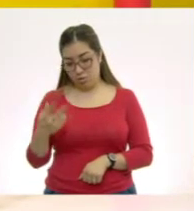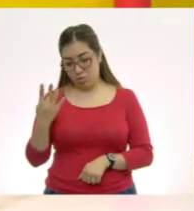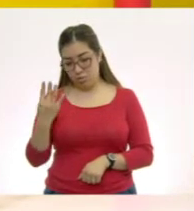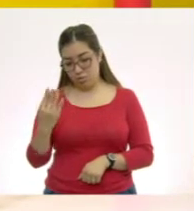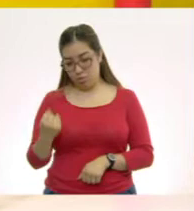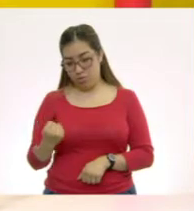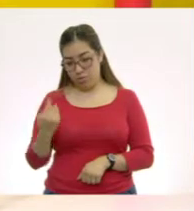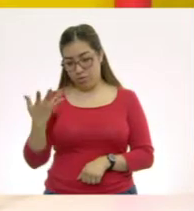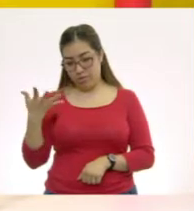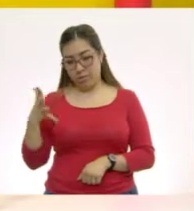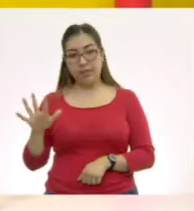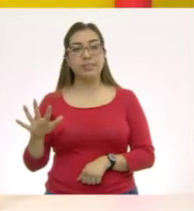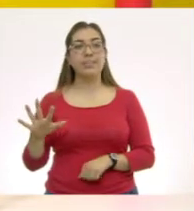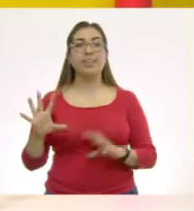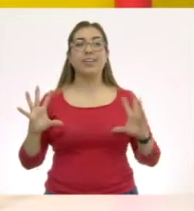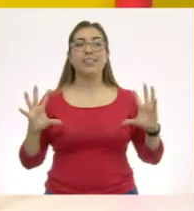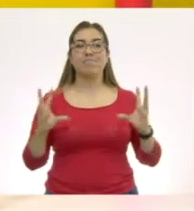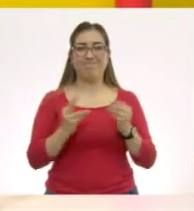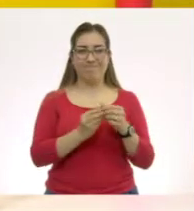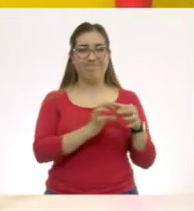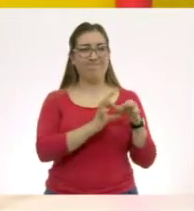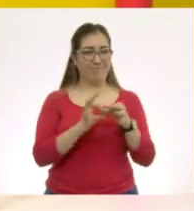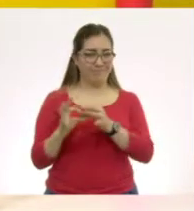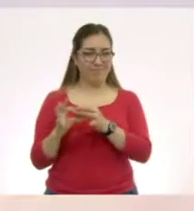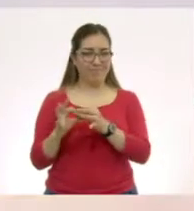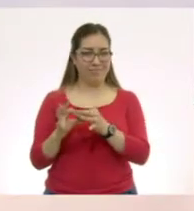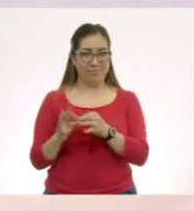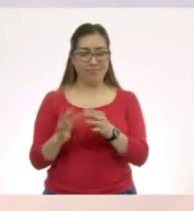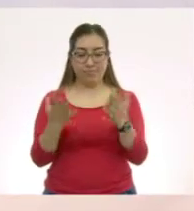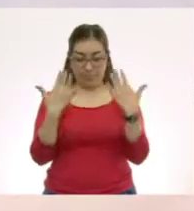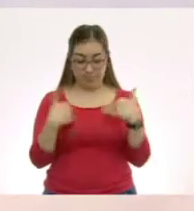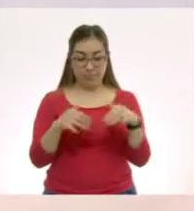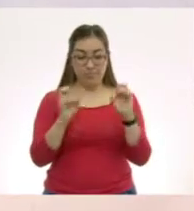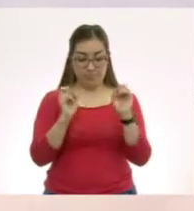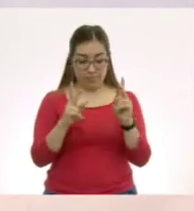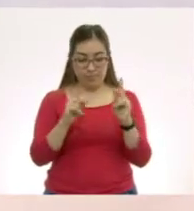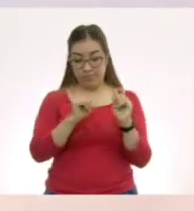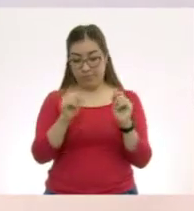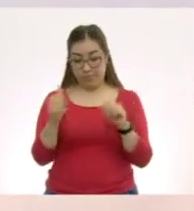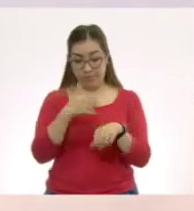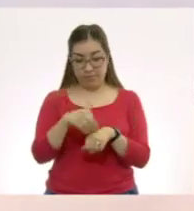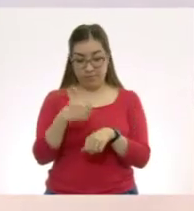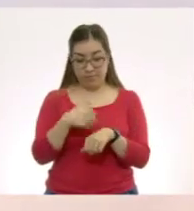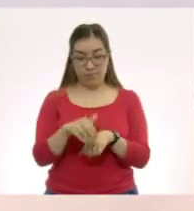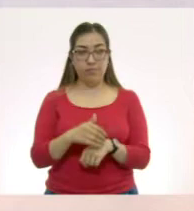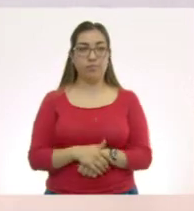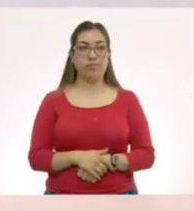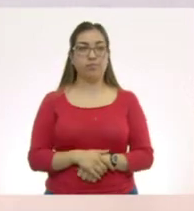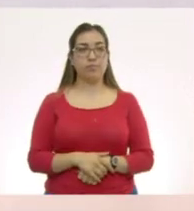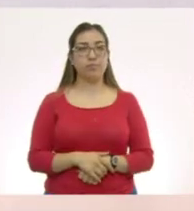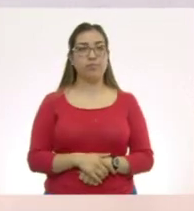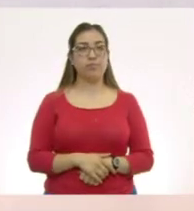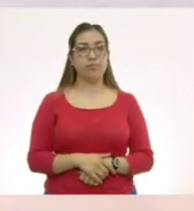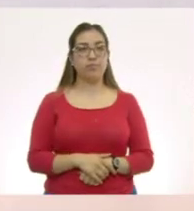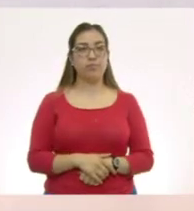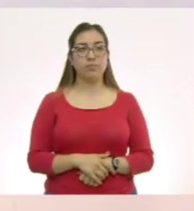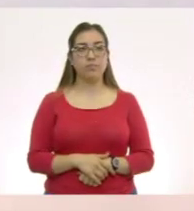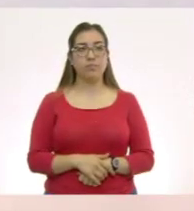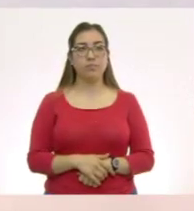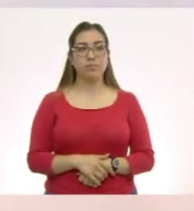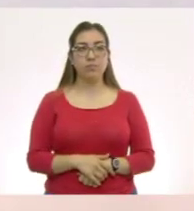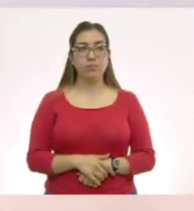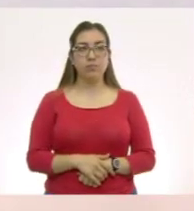7, 8, 9 y 10. 10. El siguiente número es el 10. Ya llevamos dos